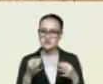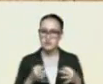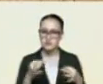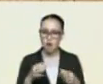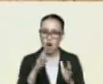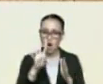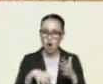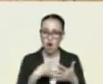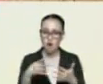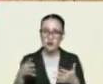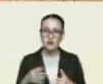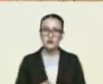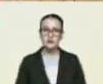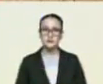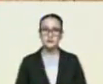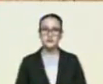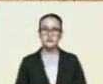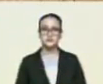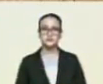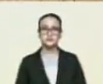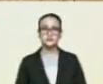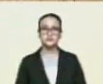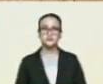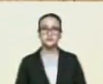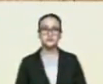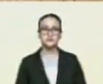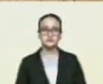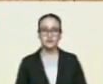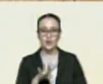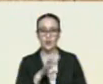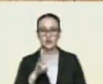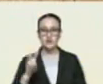en el cronograma. Y se hizo un ensamblaje de